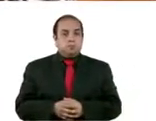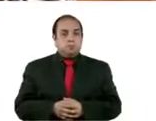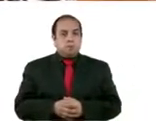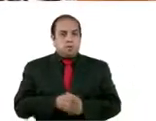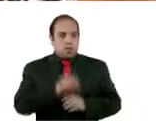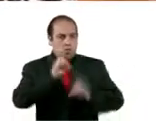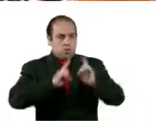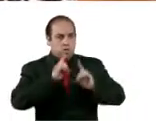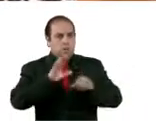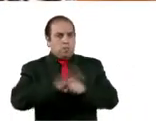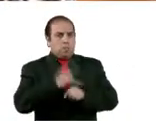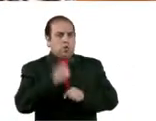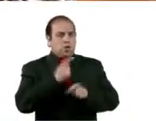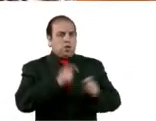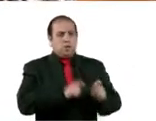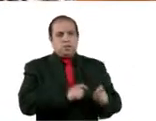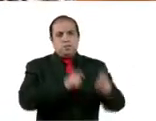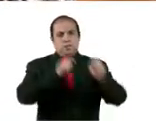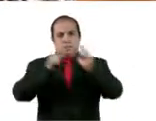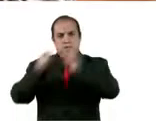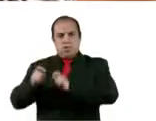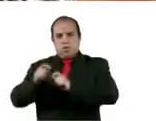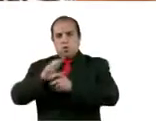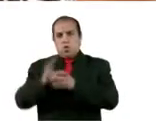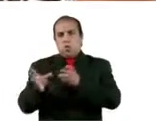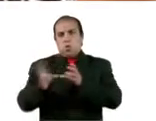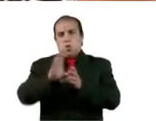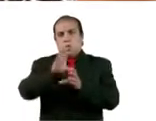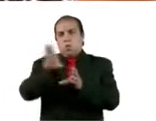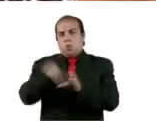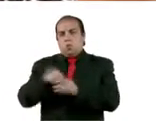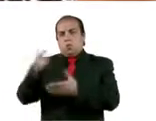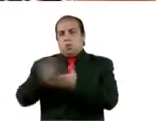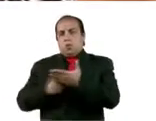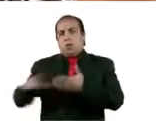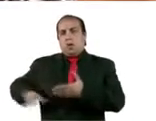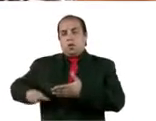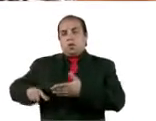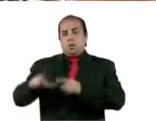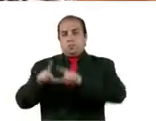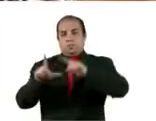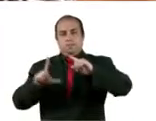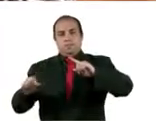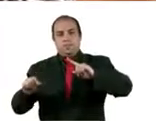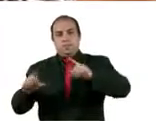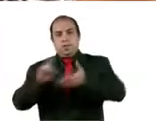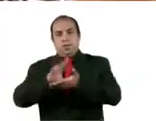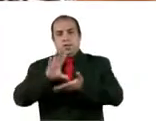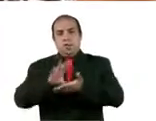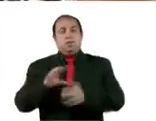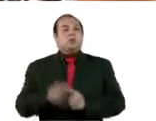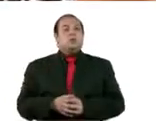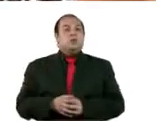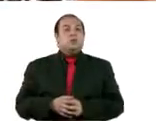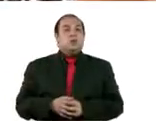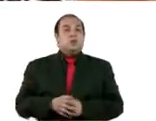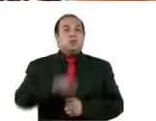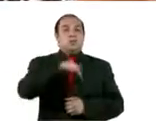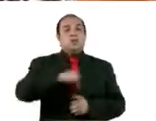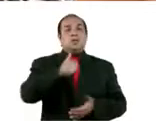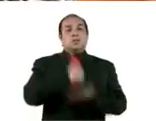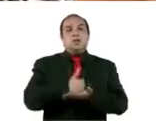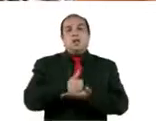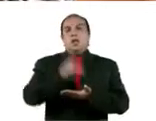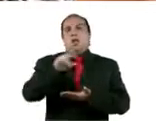el programa completo al gobierno de México, la de discapacidad, para que la ciudad no aportara?